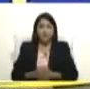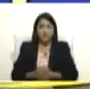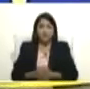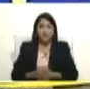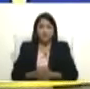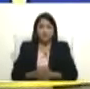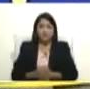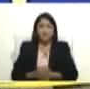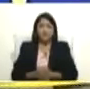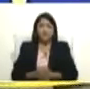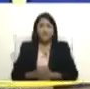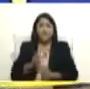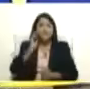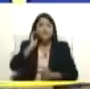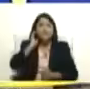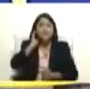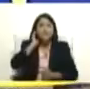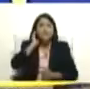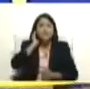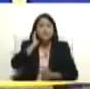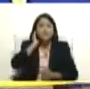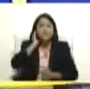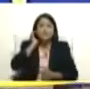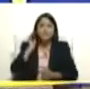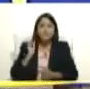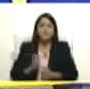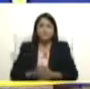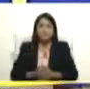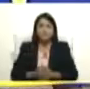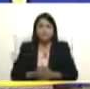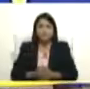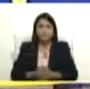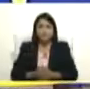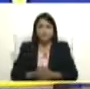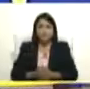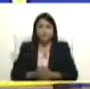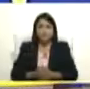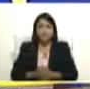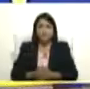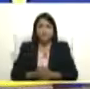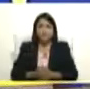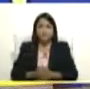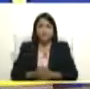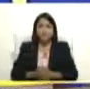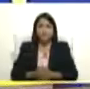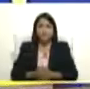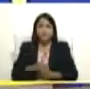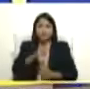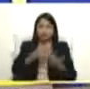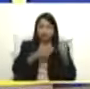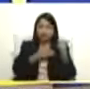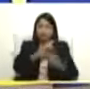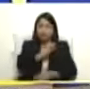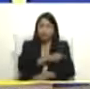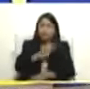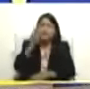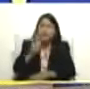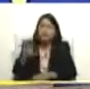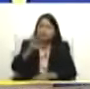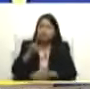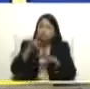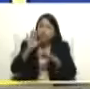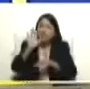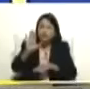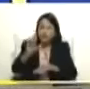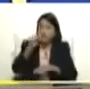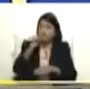soberanía es el poder constituyente, es el poder del país, es el poder que está por encima de